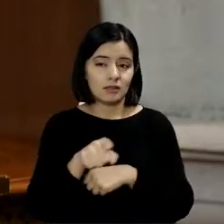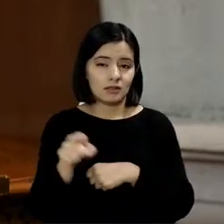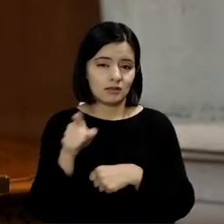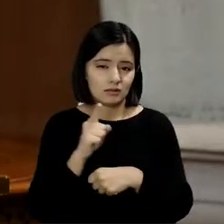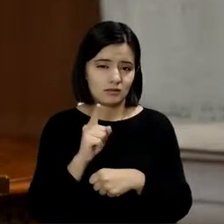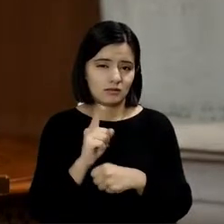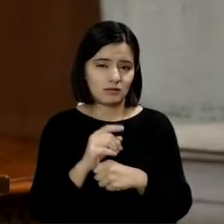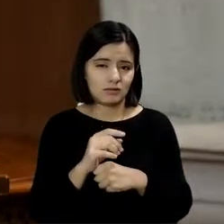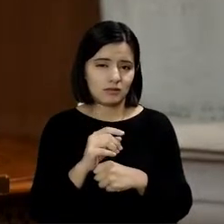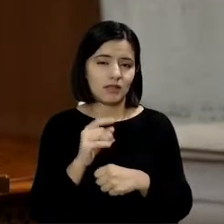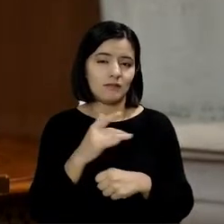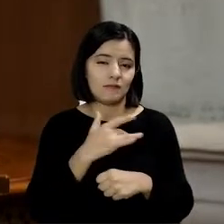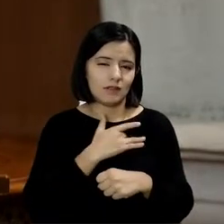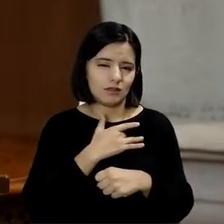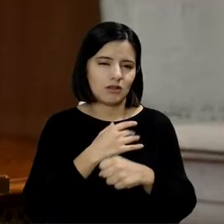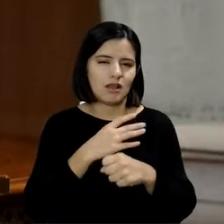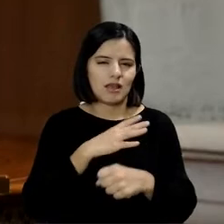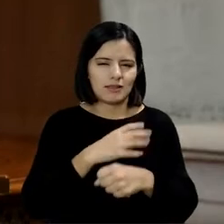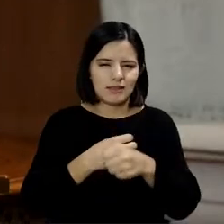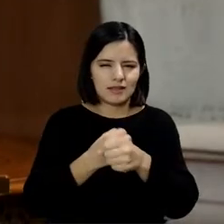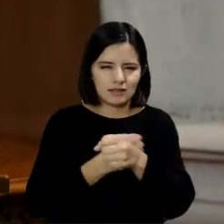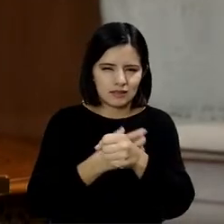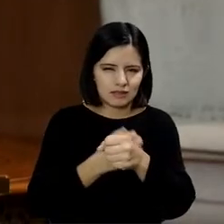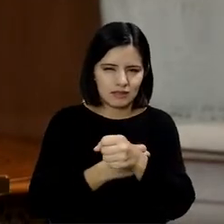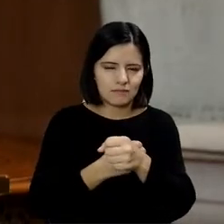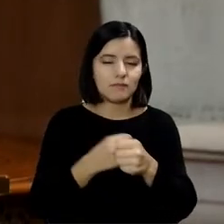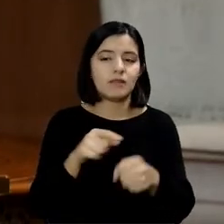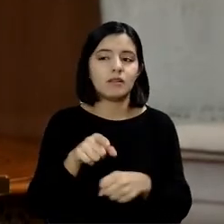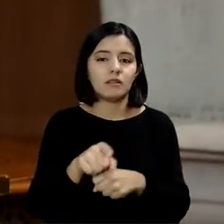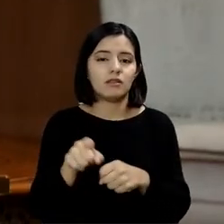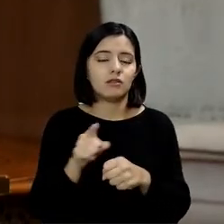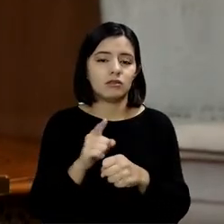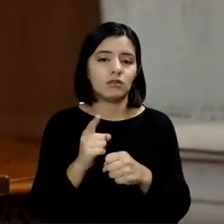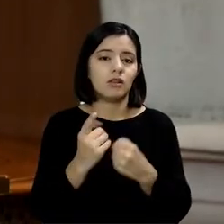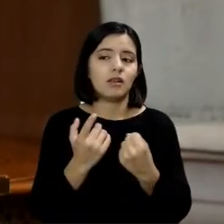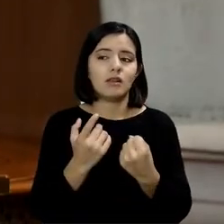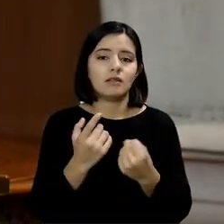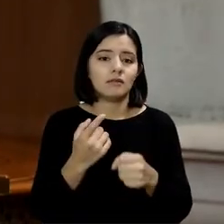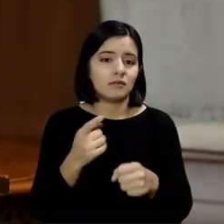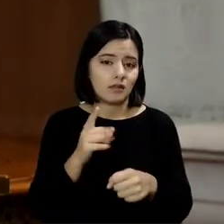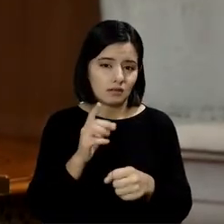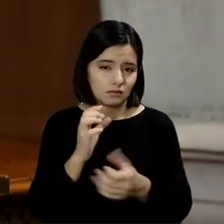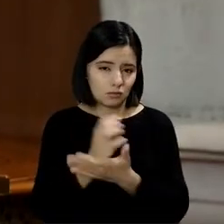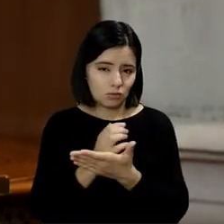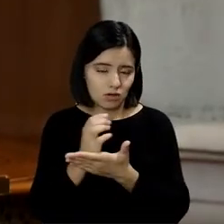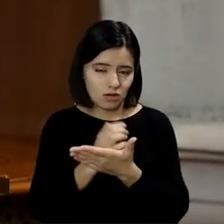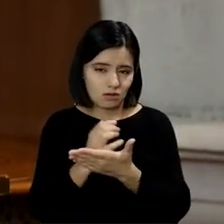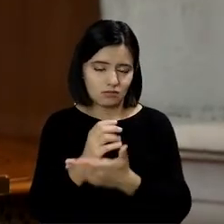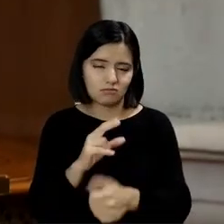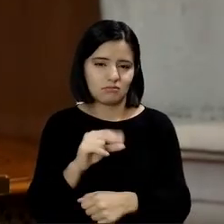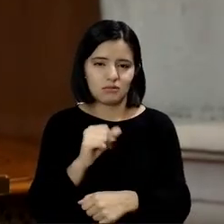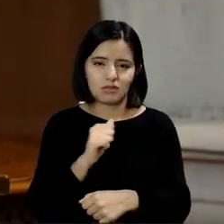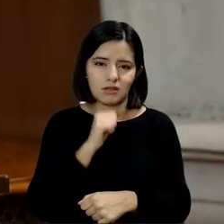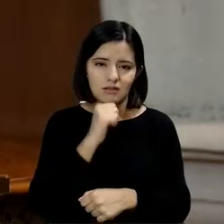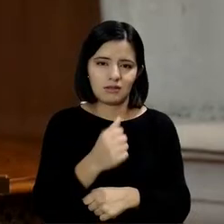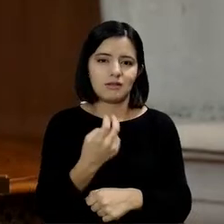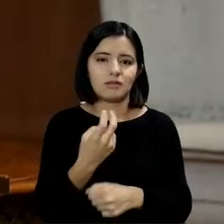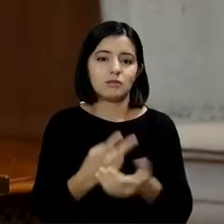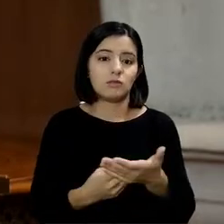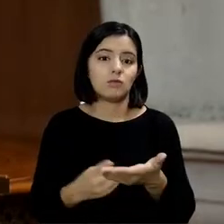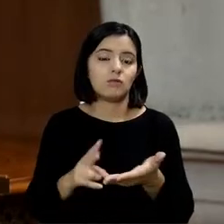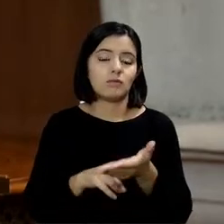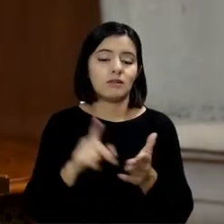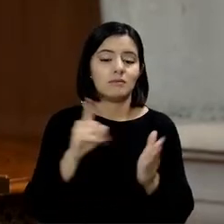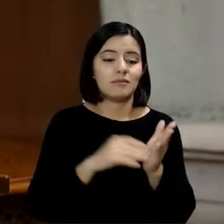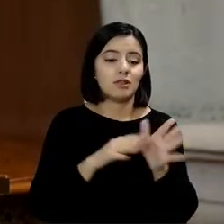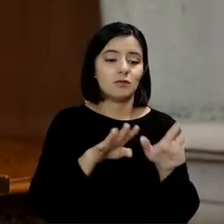número de personas con este padecimiento a nivel mundial se duplicó entre 1990 y